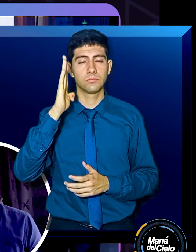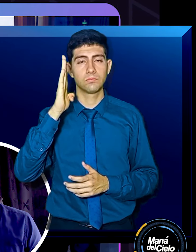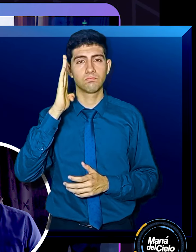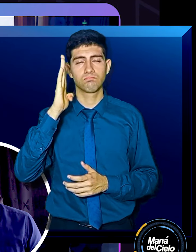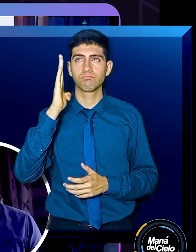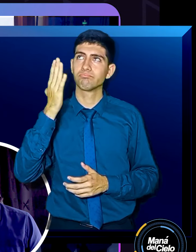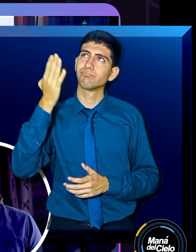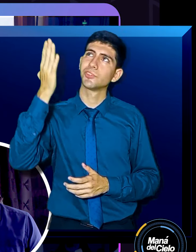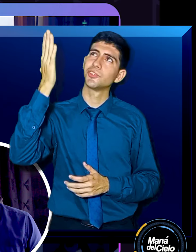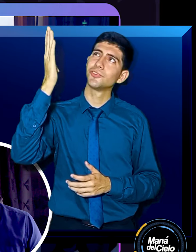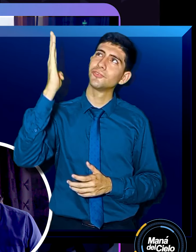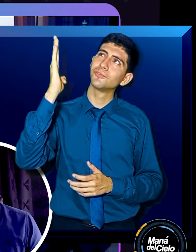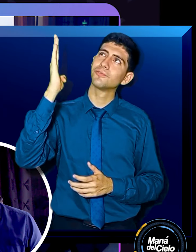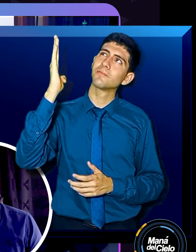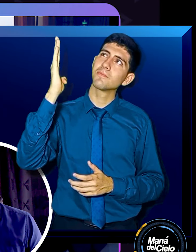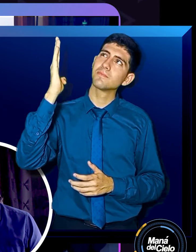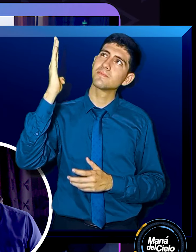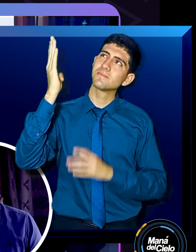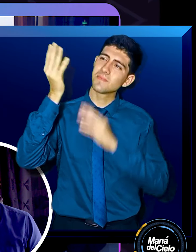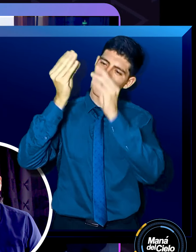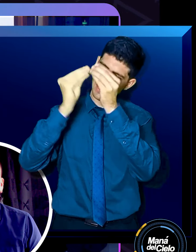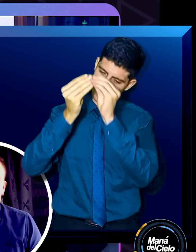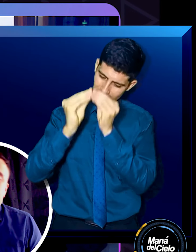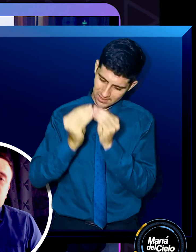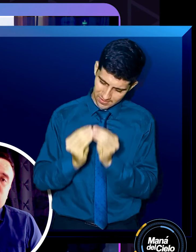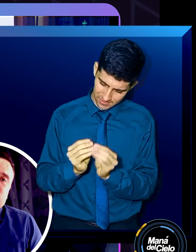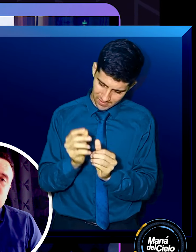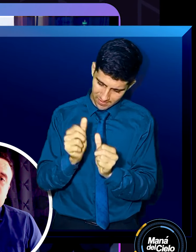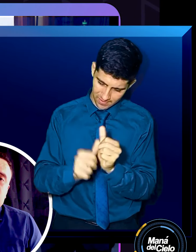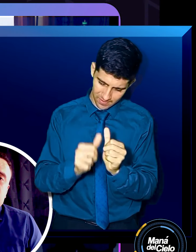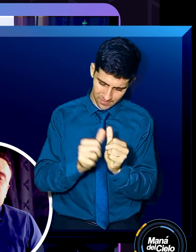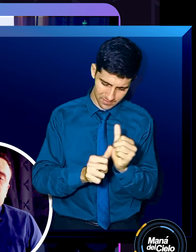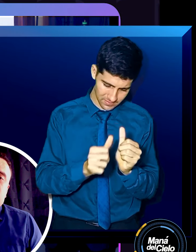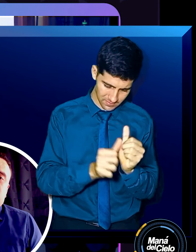dice en la Biblia que está haciendo a cada uno conforme a la imagen de su Hijo.